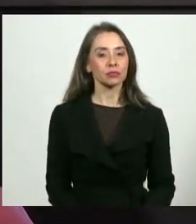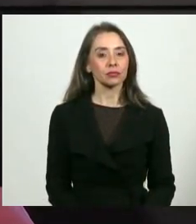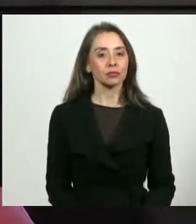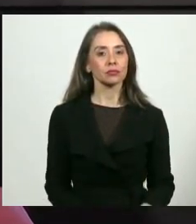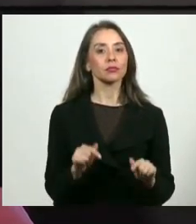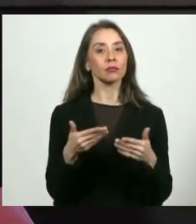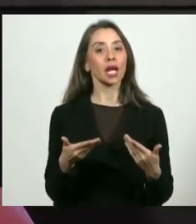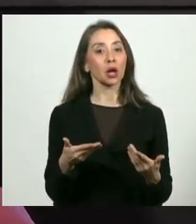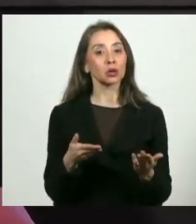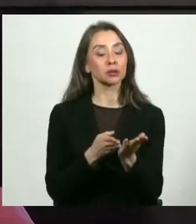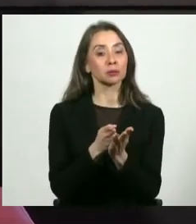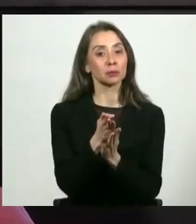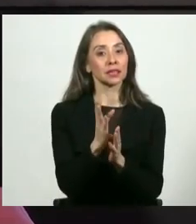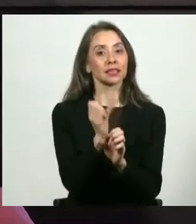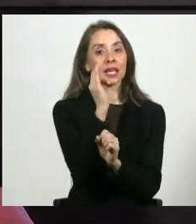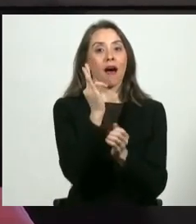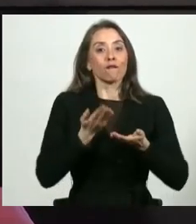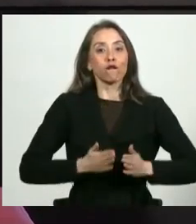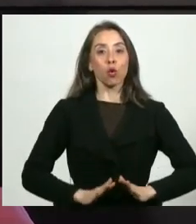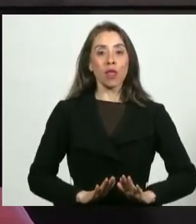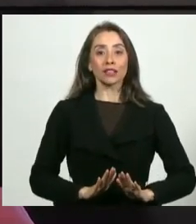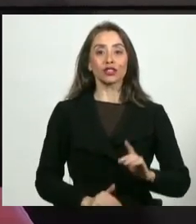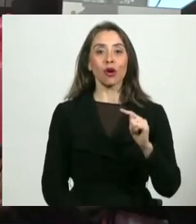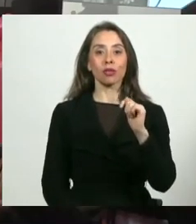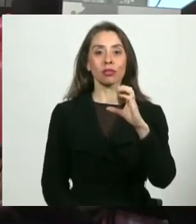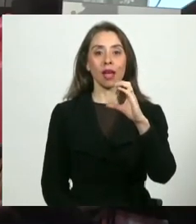ahora a partir de la Fundación Takal,